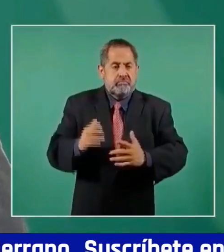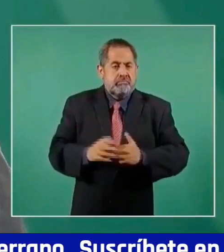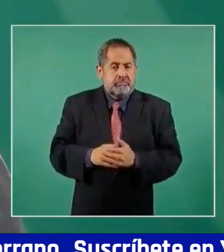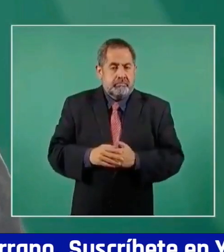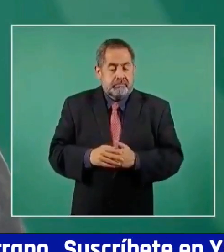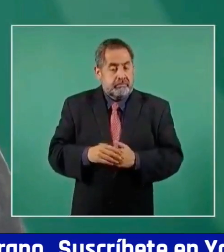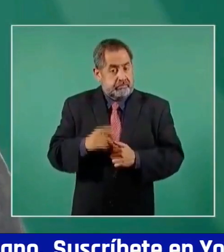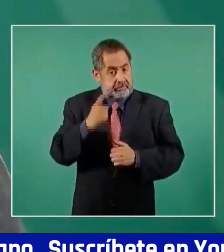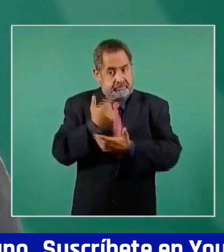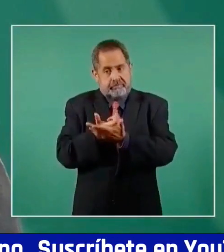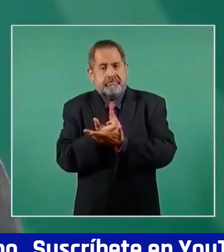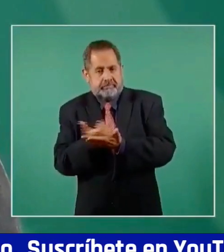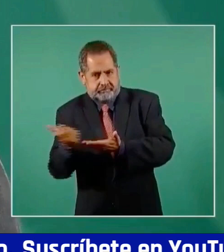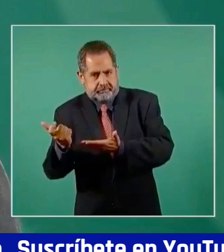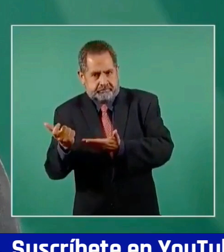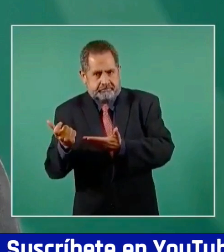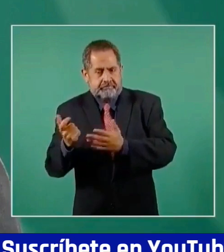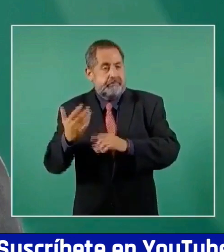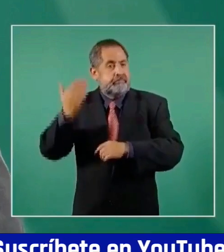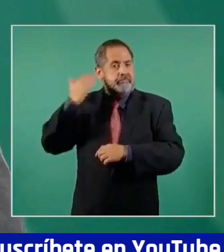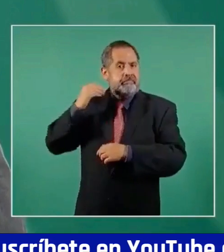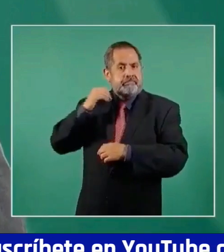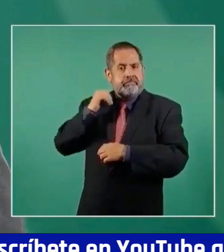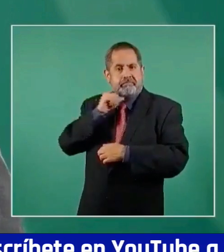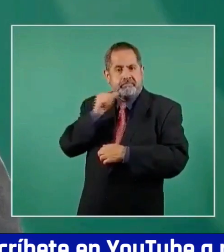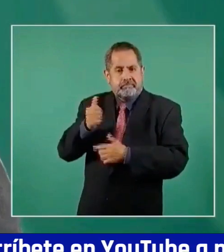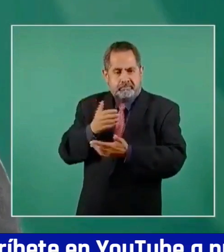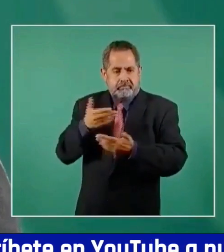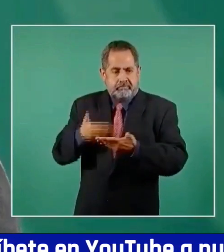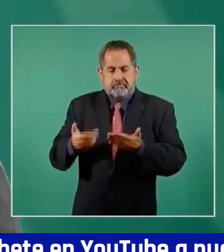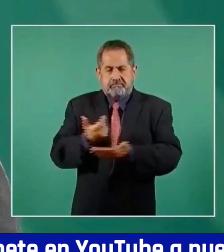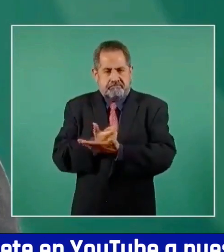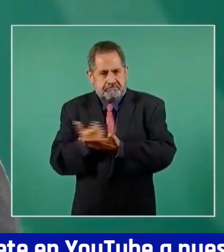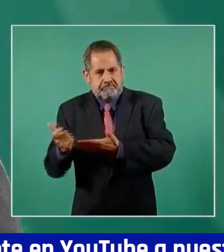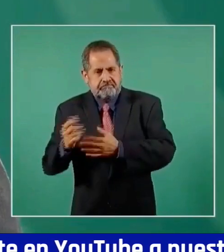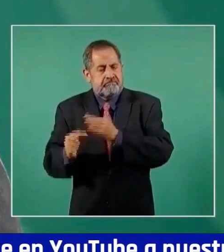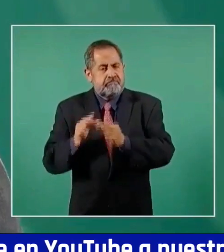el salario de los trabajadores.